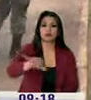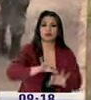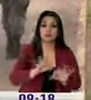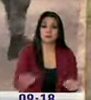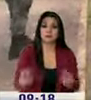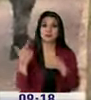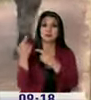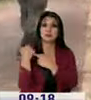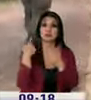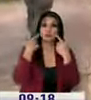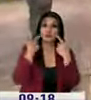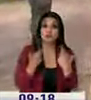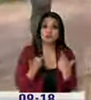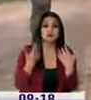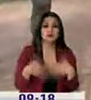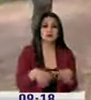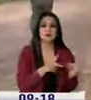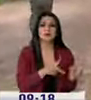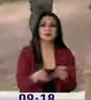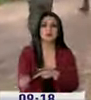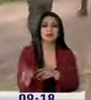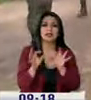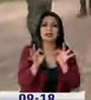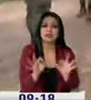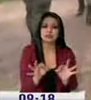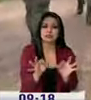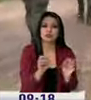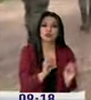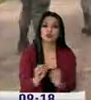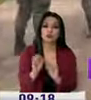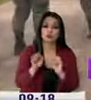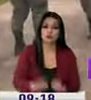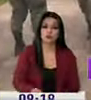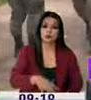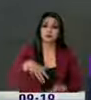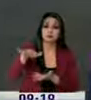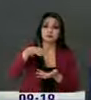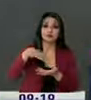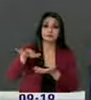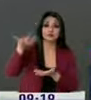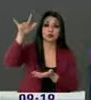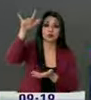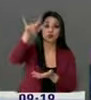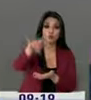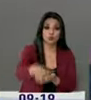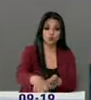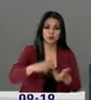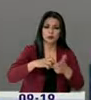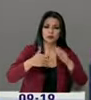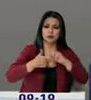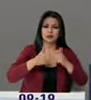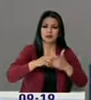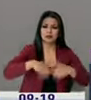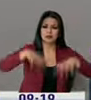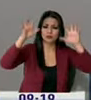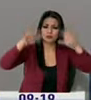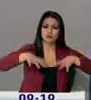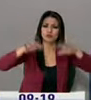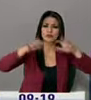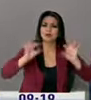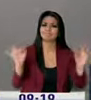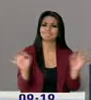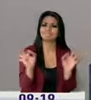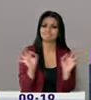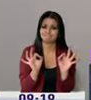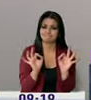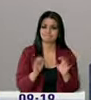responsables de este operativo toman todas las previsiones necesarias para su envío oportuno y así evitar problemas por las continuas lluvias